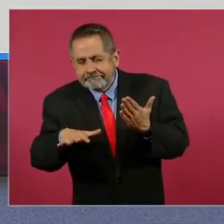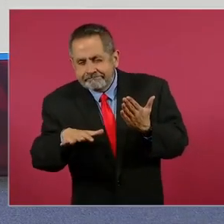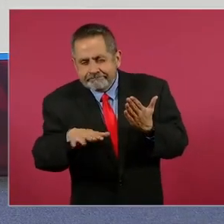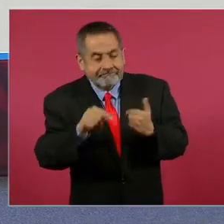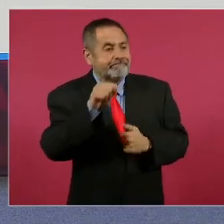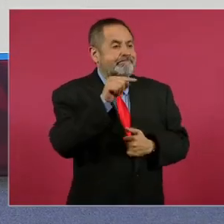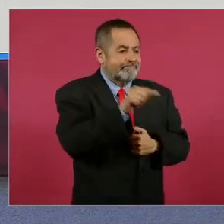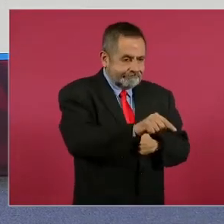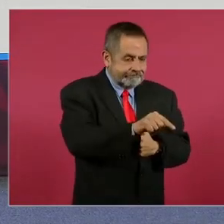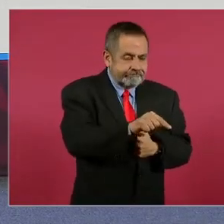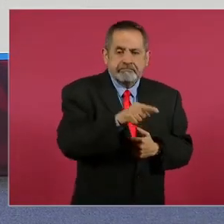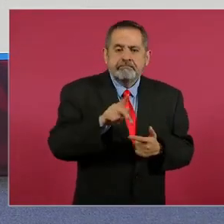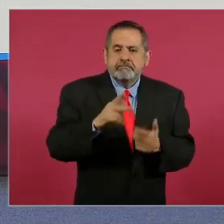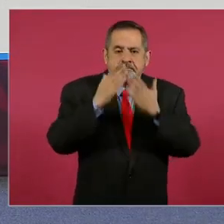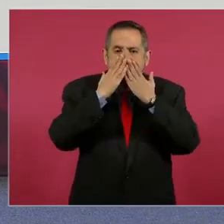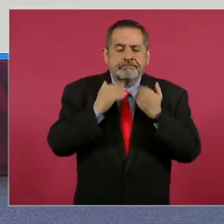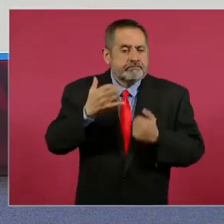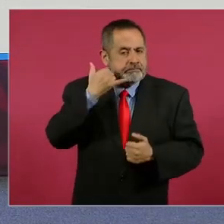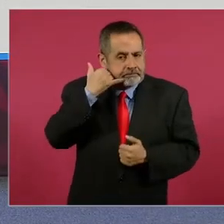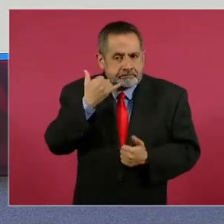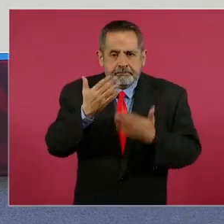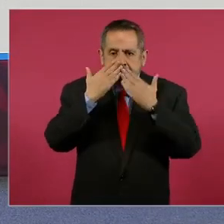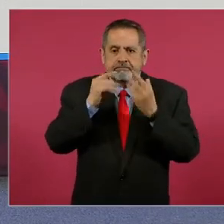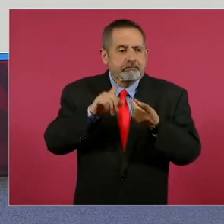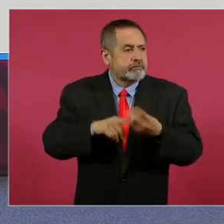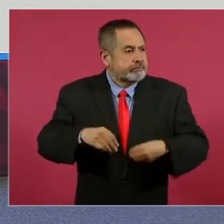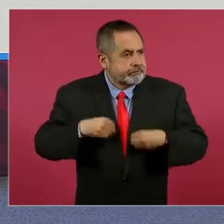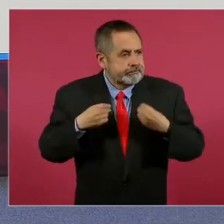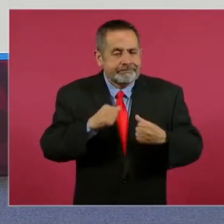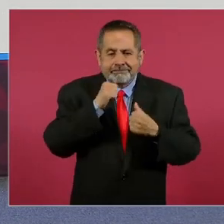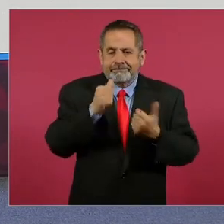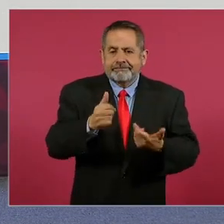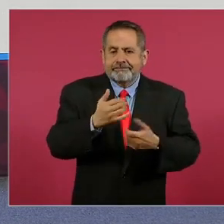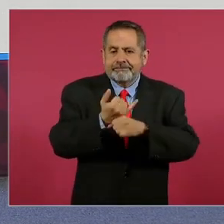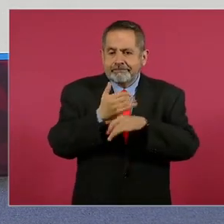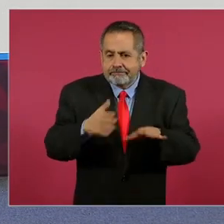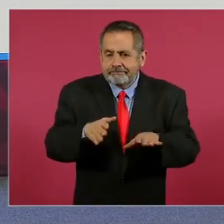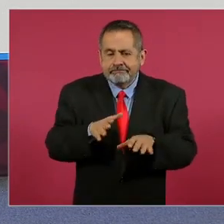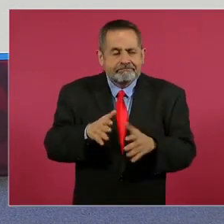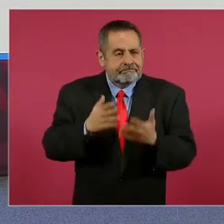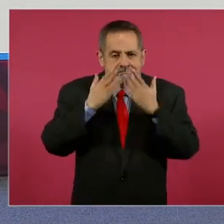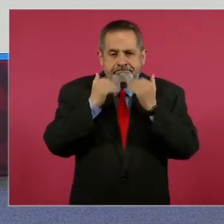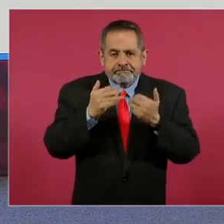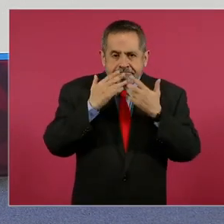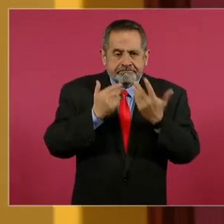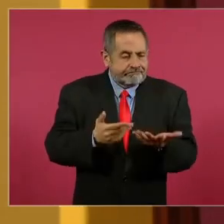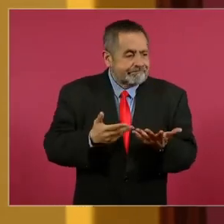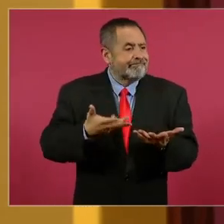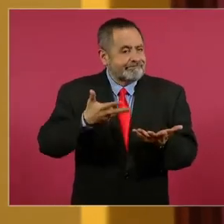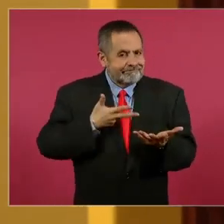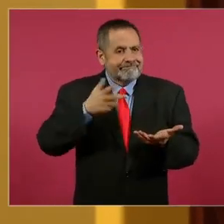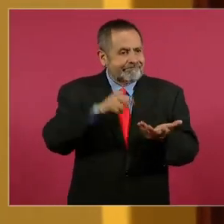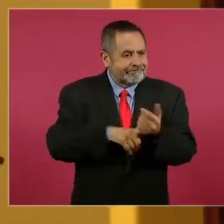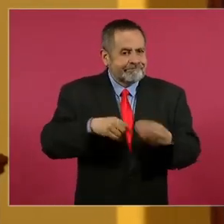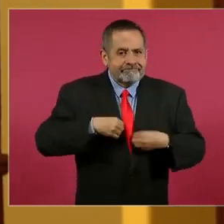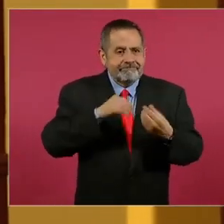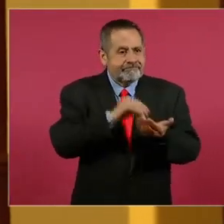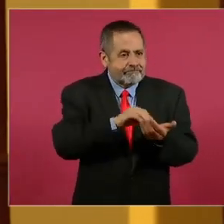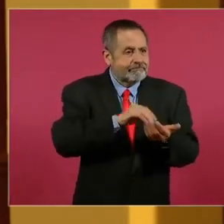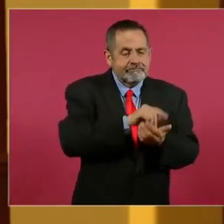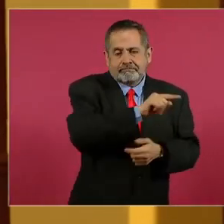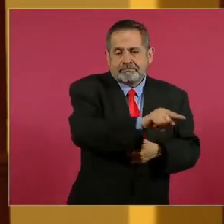pero no tenemos teléfonos, no tenemos direcciones, no tenemos información suficiente para continuar con